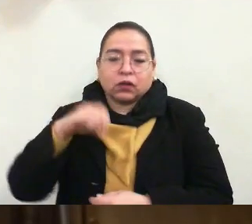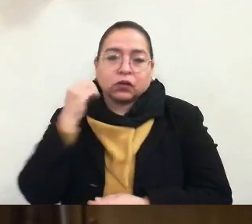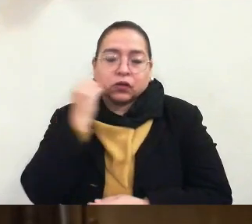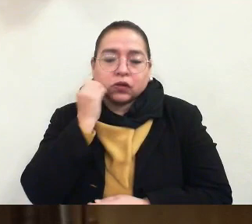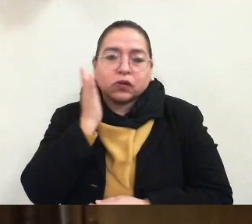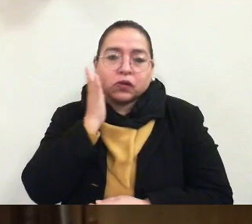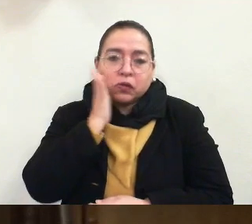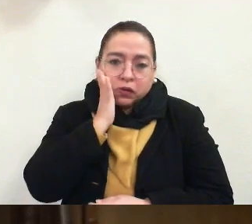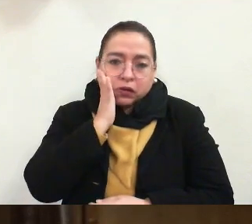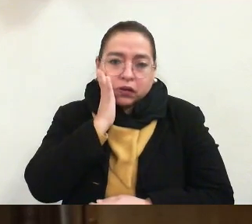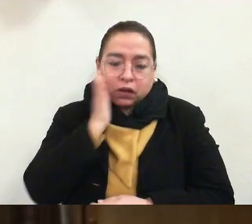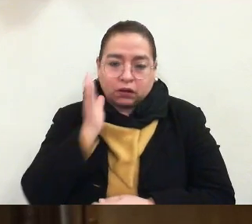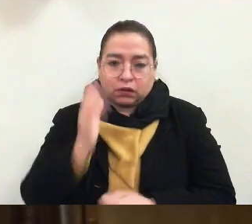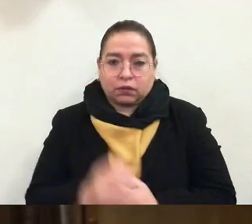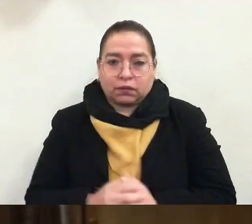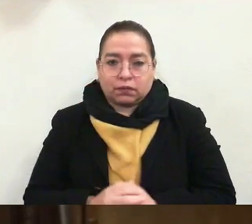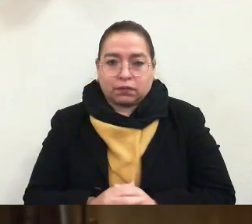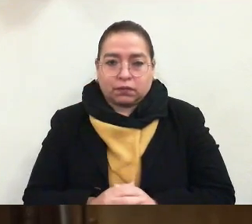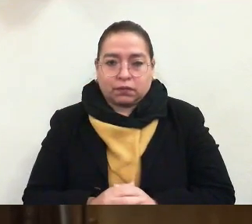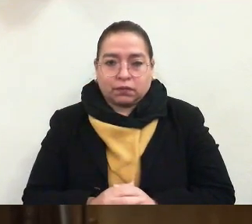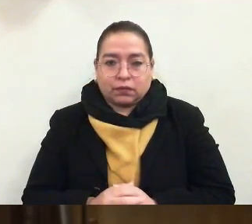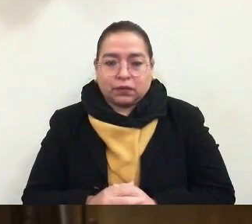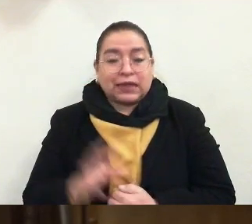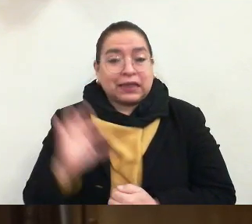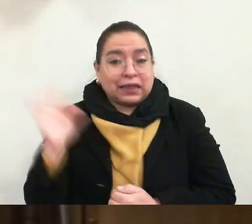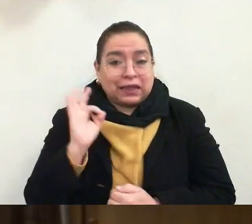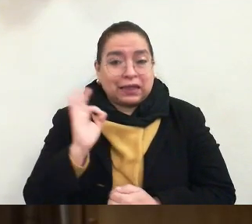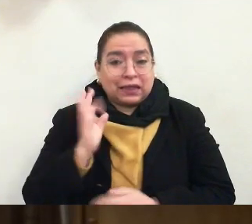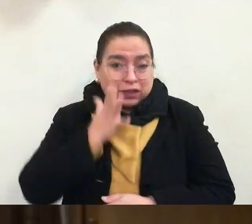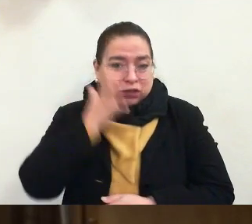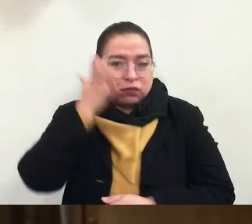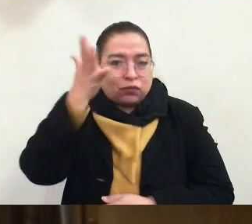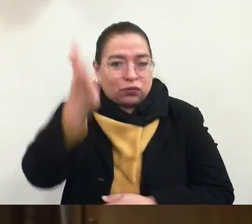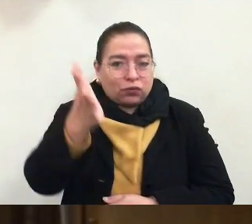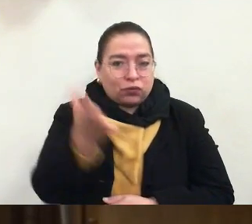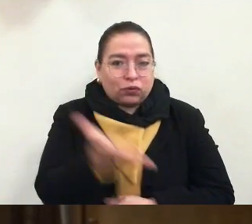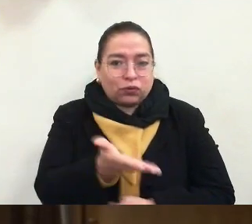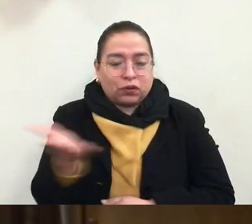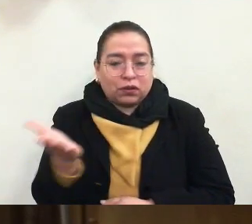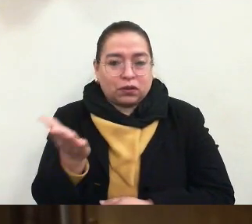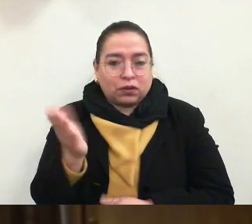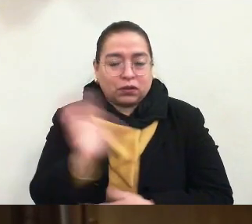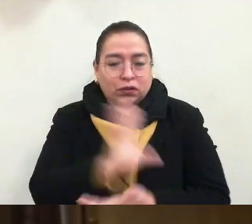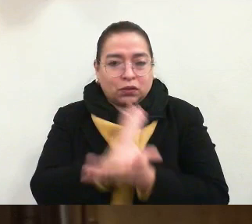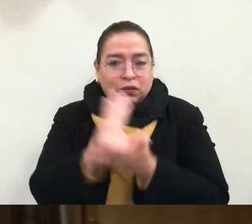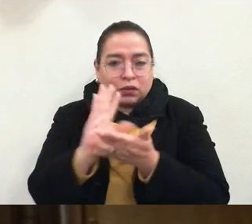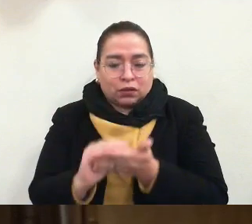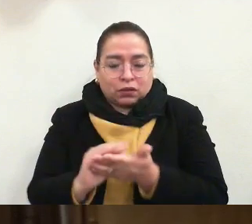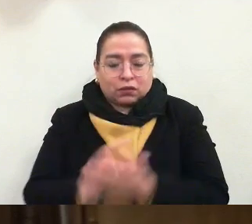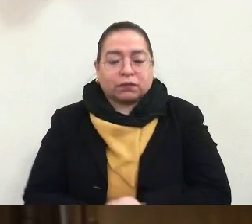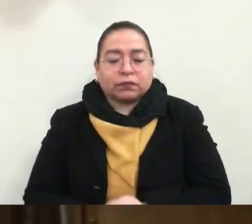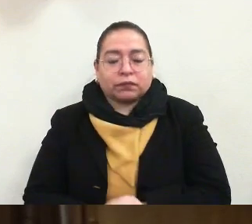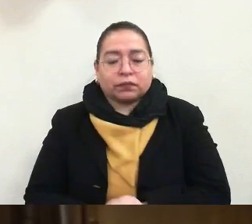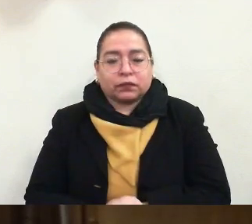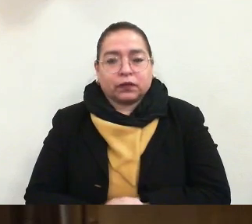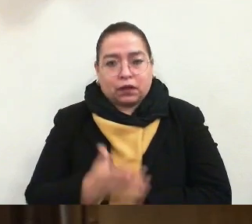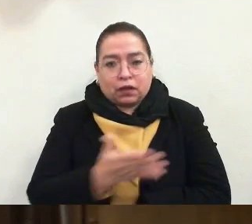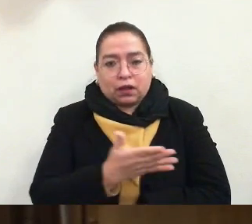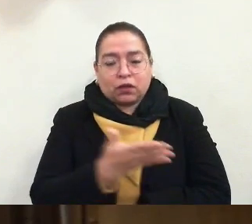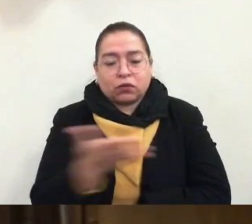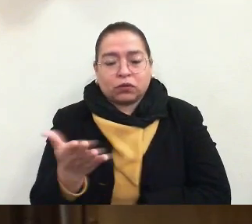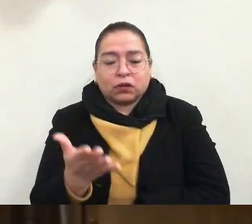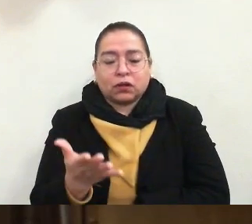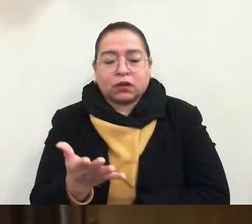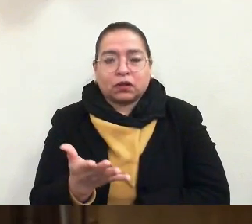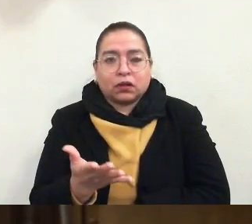Seguramente pronto van a contraer matrimonio. Les deseamos mucho amor